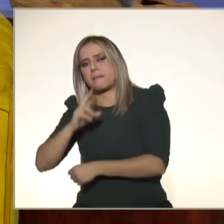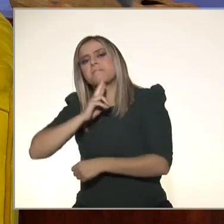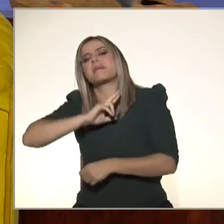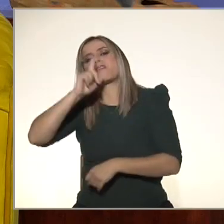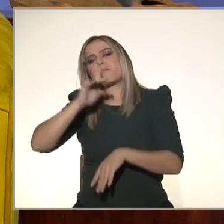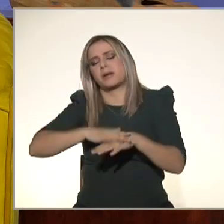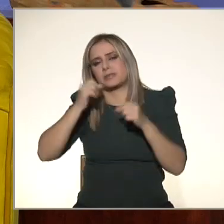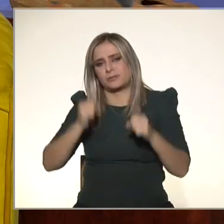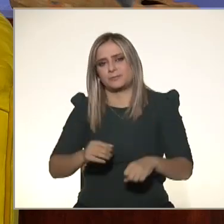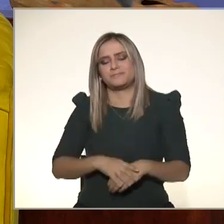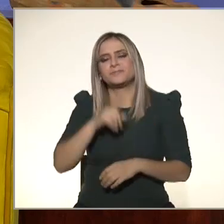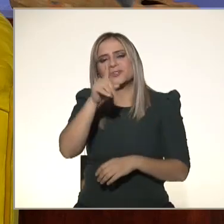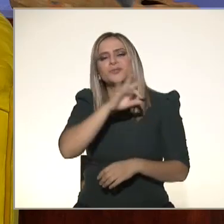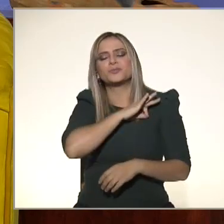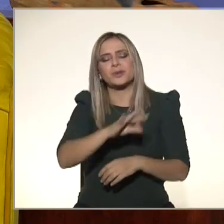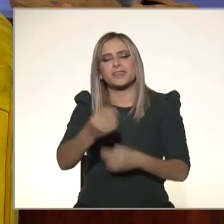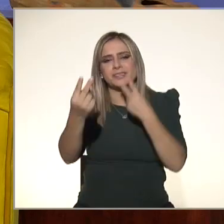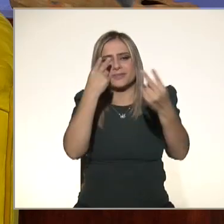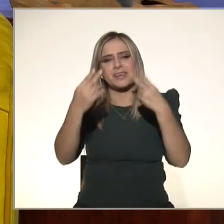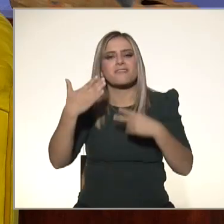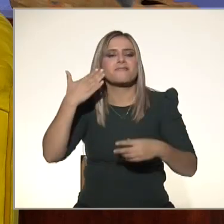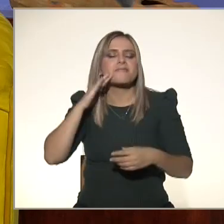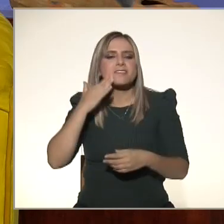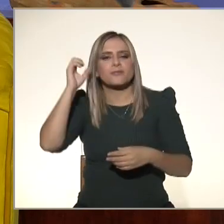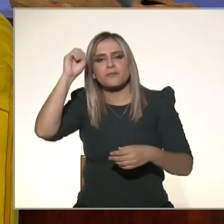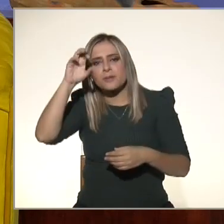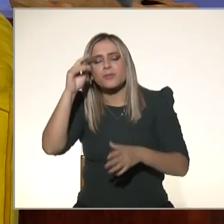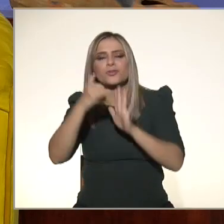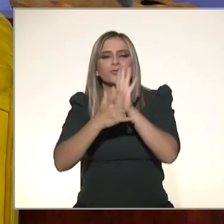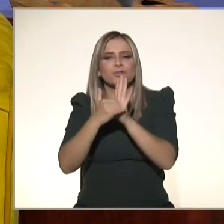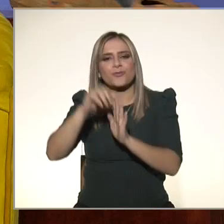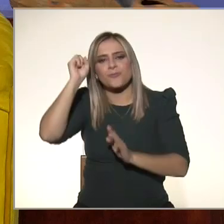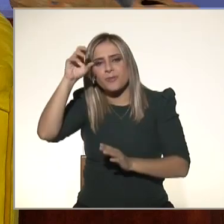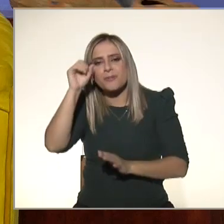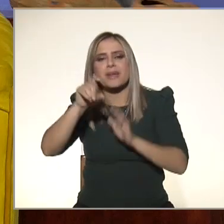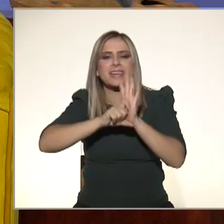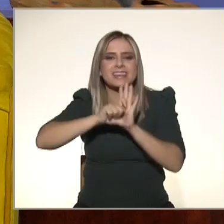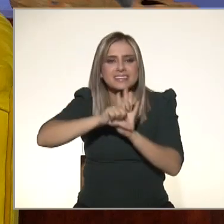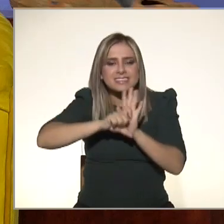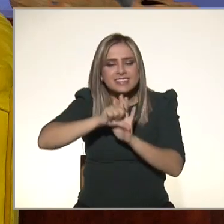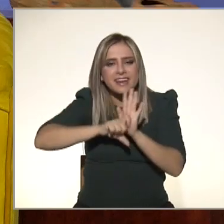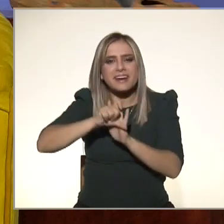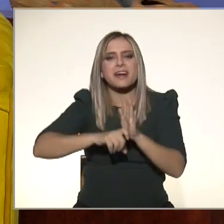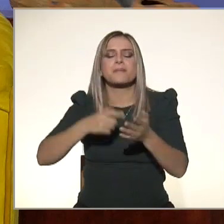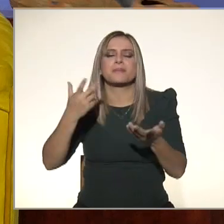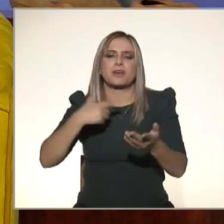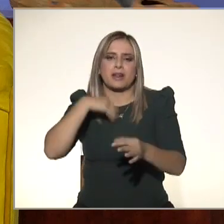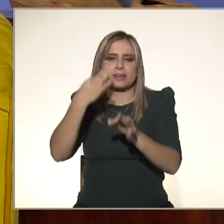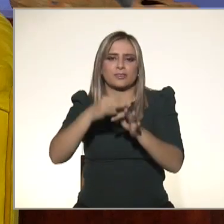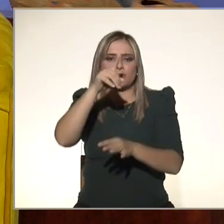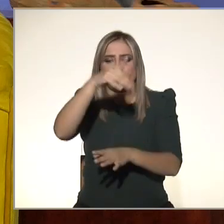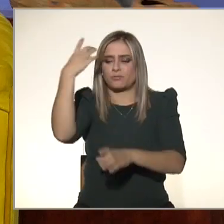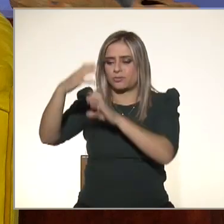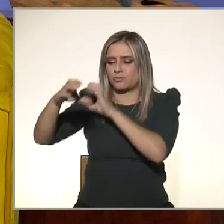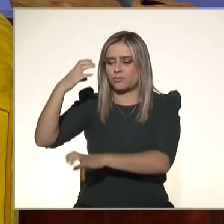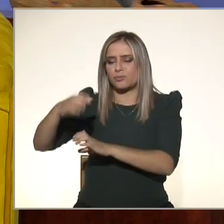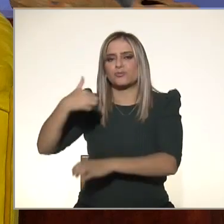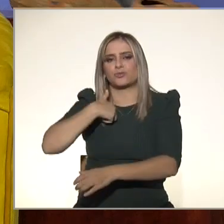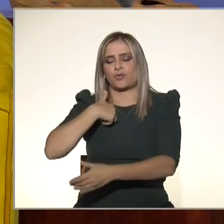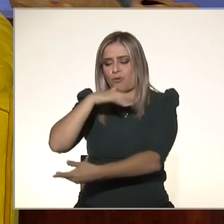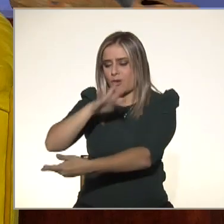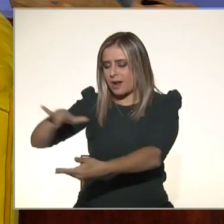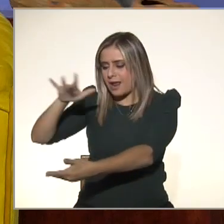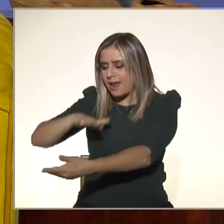nuestras redes sociales, estamos en Facebook, estamos en YouTube, estamos en Instagram y estoy lista aquí para recibir y traer todas sus